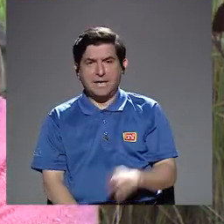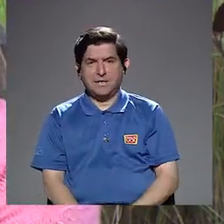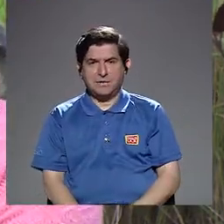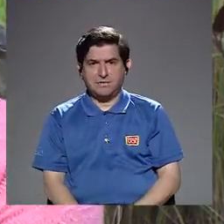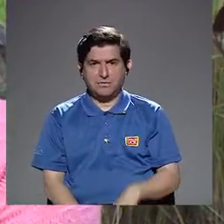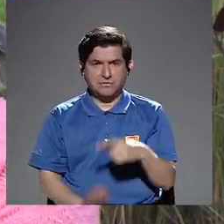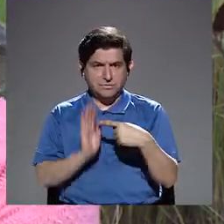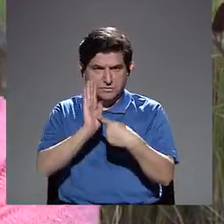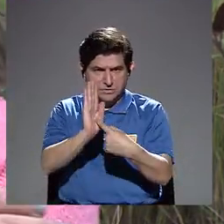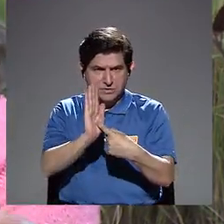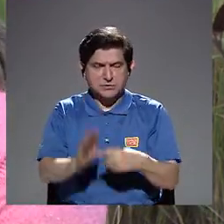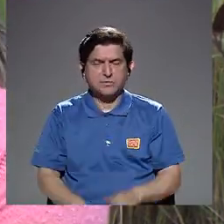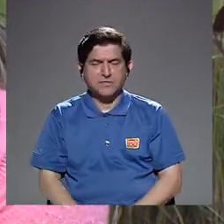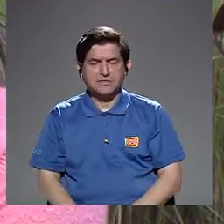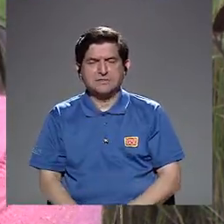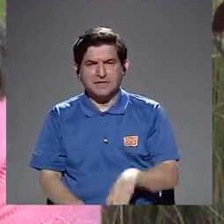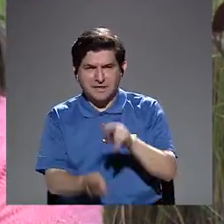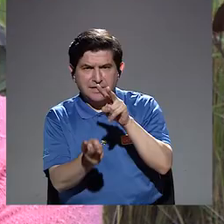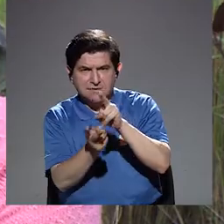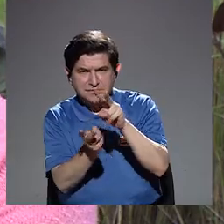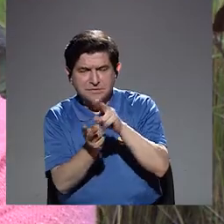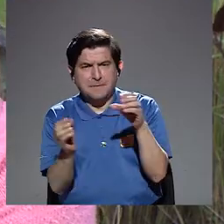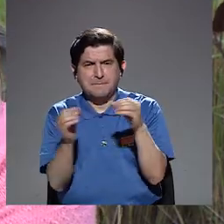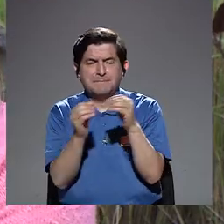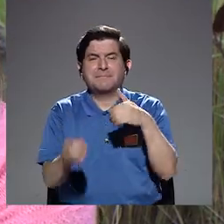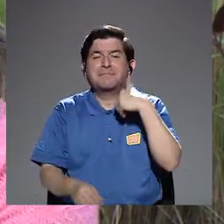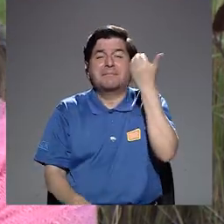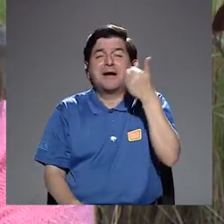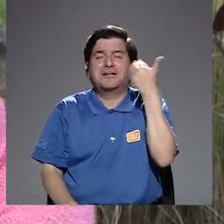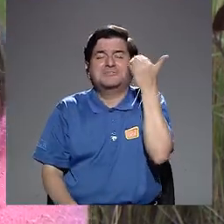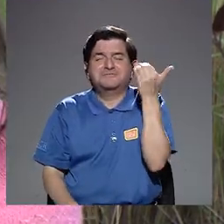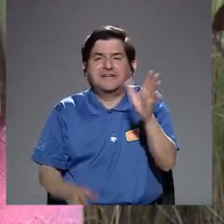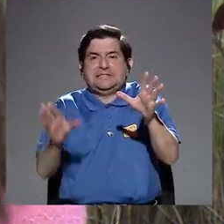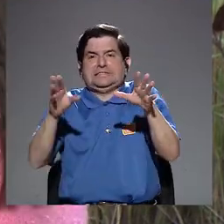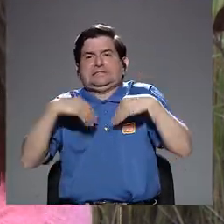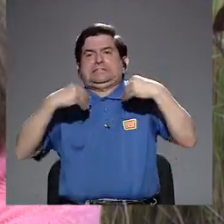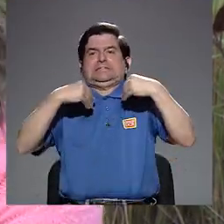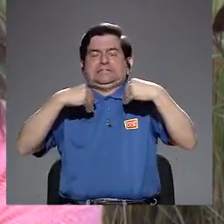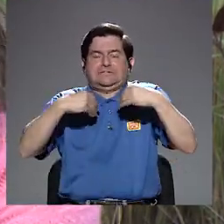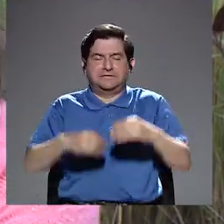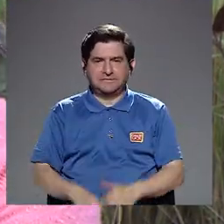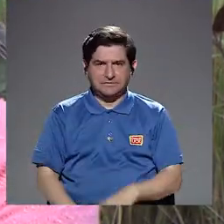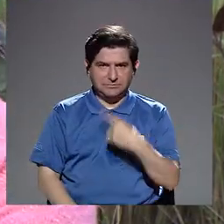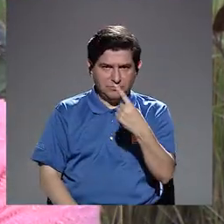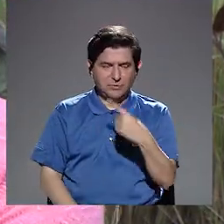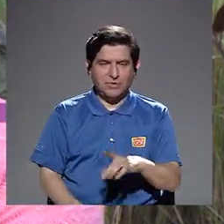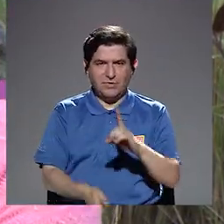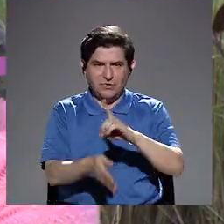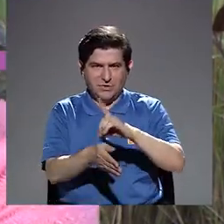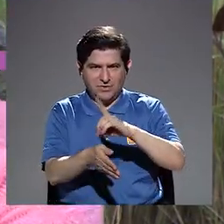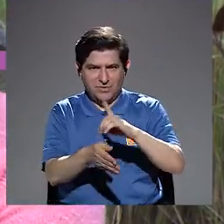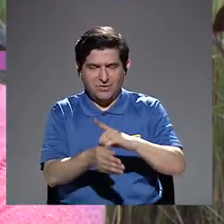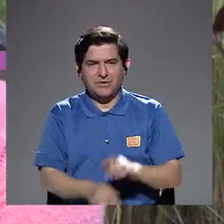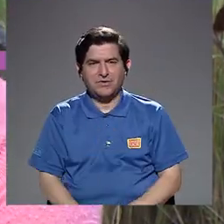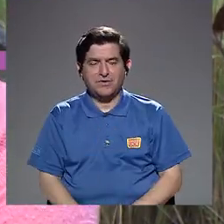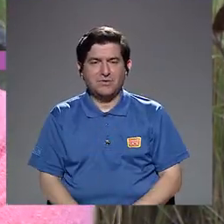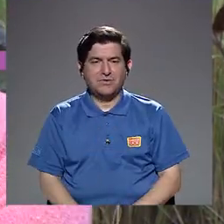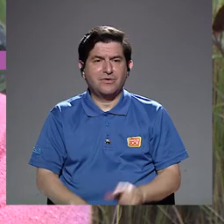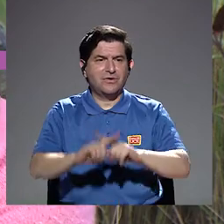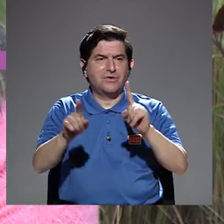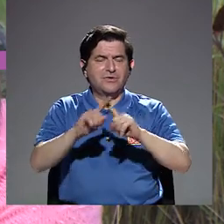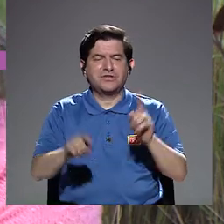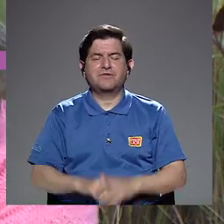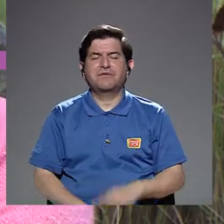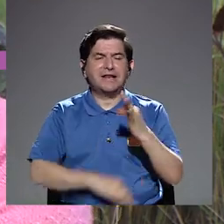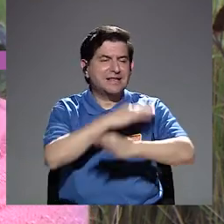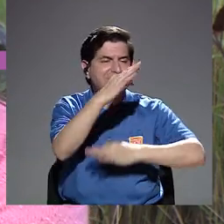virus que está considerado a nivel sexual el más fácil de contraer. Y como lo decía la doctora, las